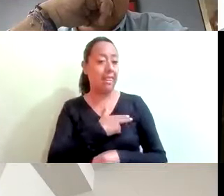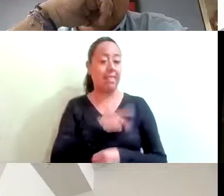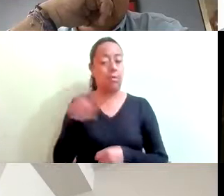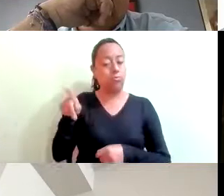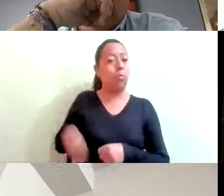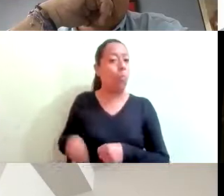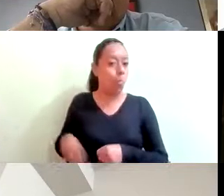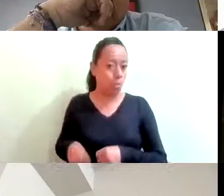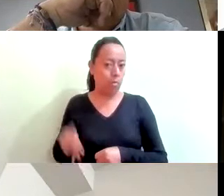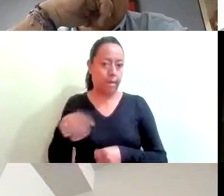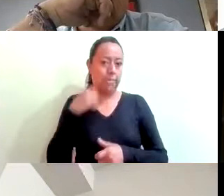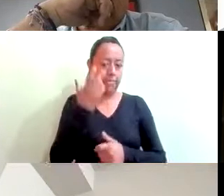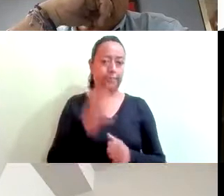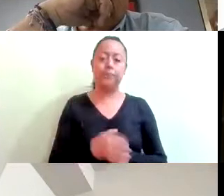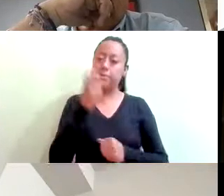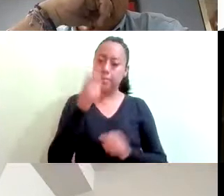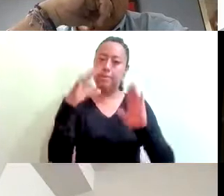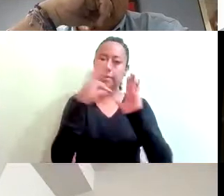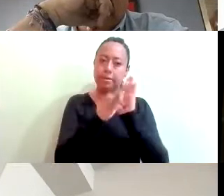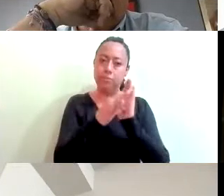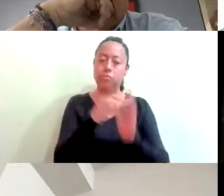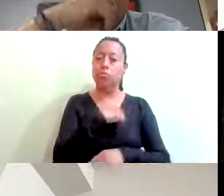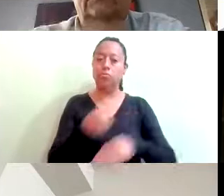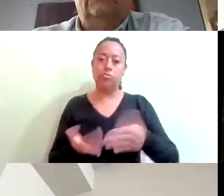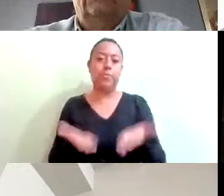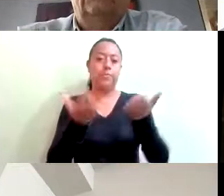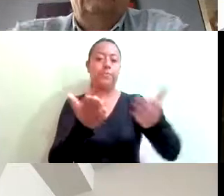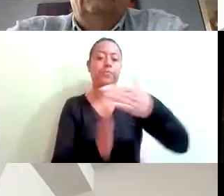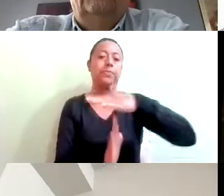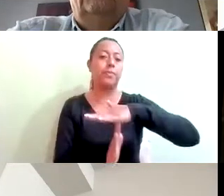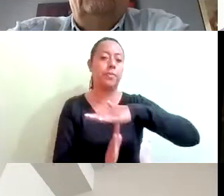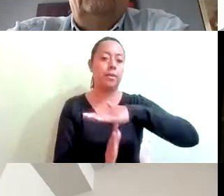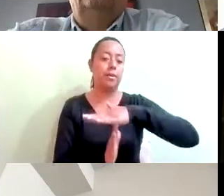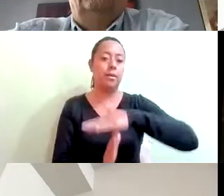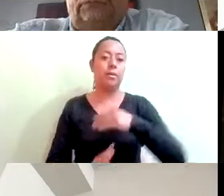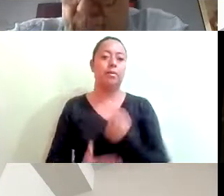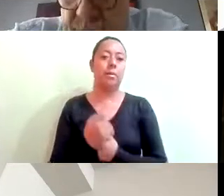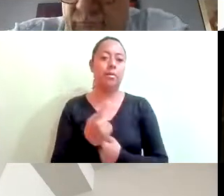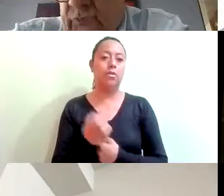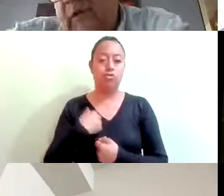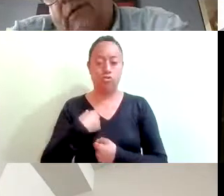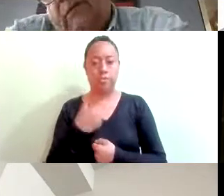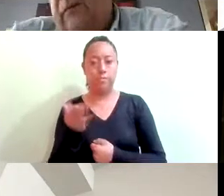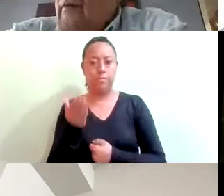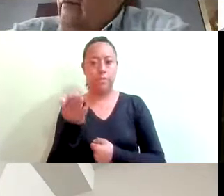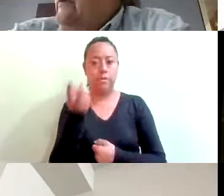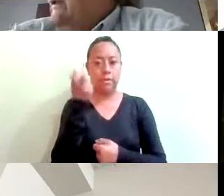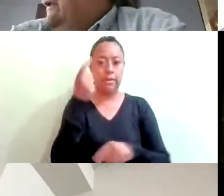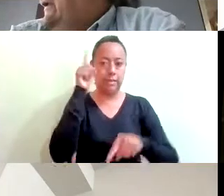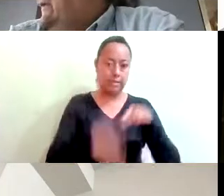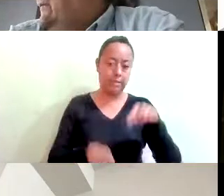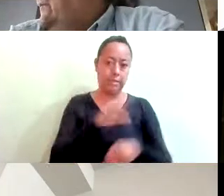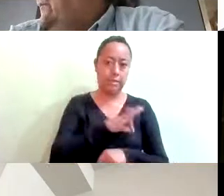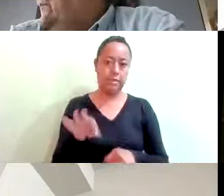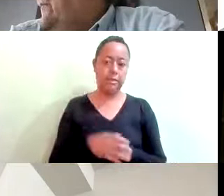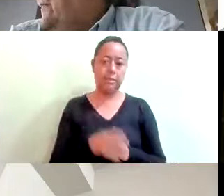en particular lo pongo sobre la mesa. Yo sería de la opinión que lo pudiéramos retirar esta